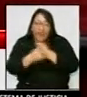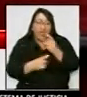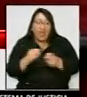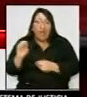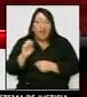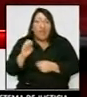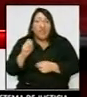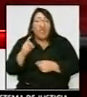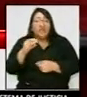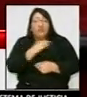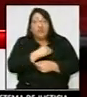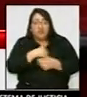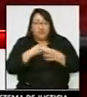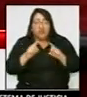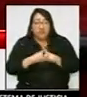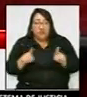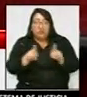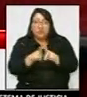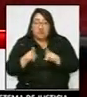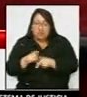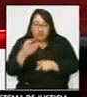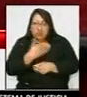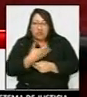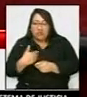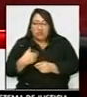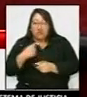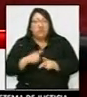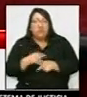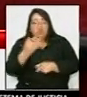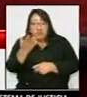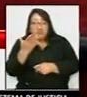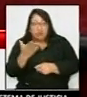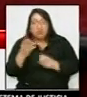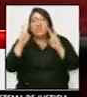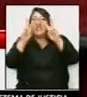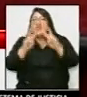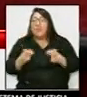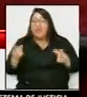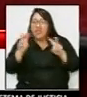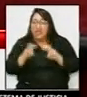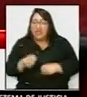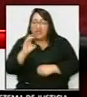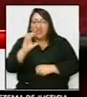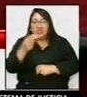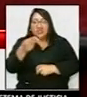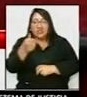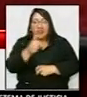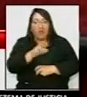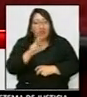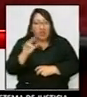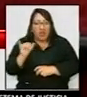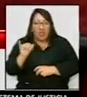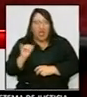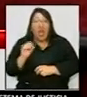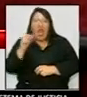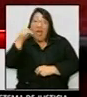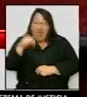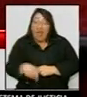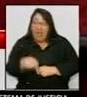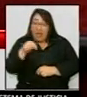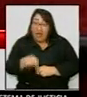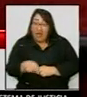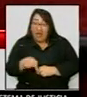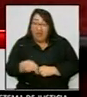Ministerio Público, pero además, presidente, exige la investigación al señor Chávarri, presidente. Así que aquí